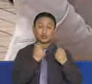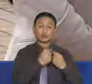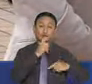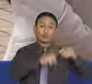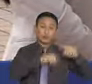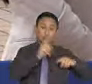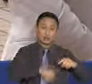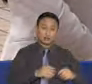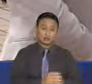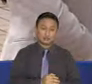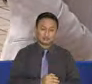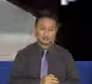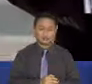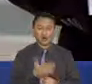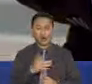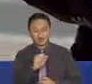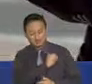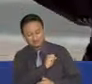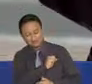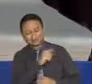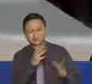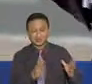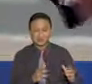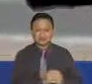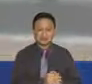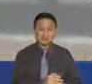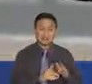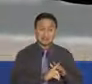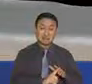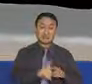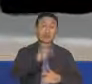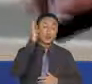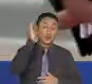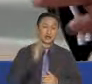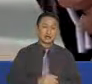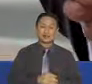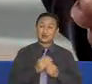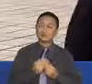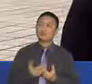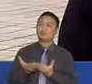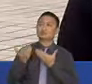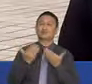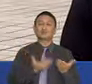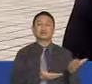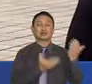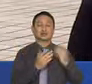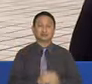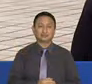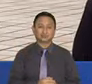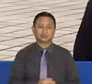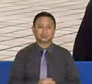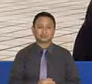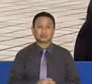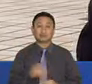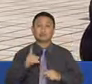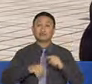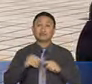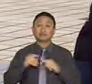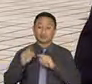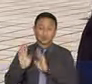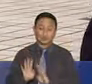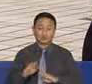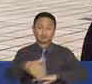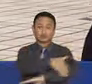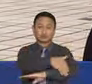amigos ojorga como la llama salían a galantear a las muchachas bonitas con ellos salíamos